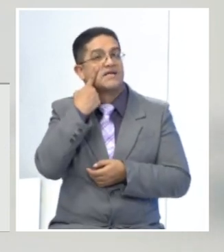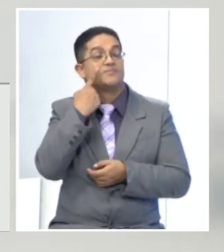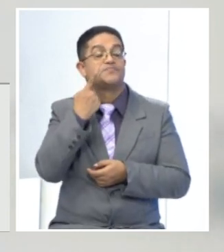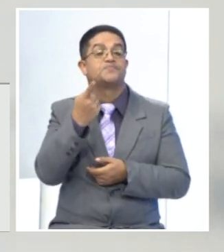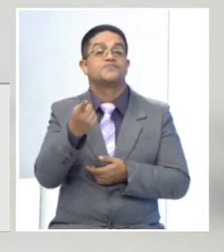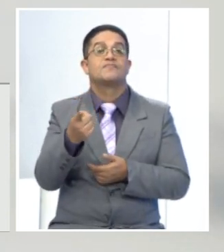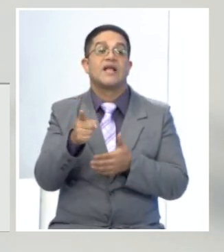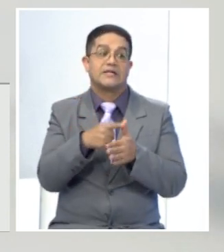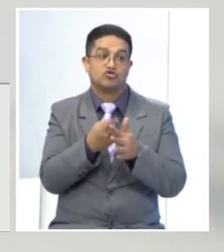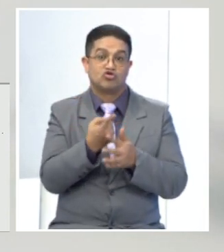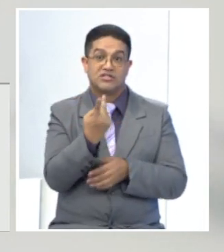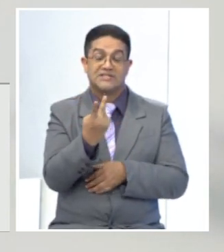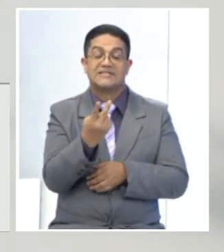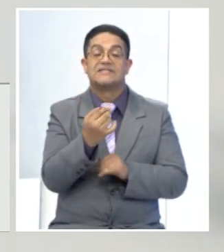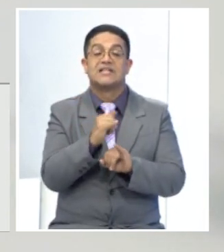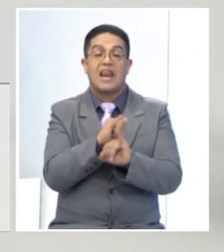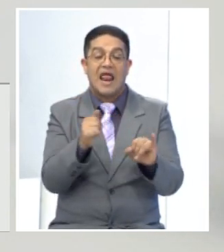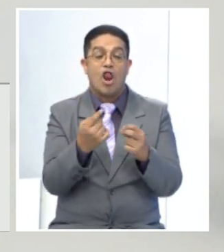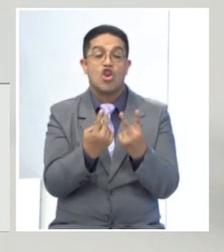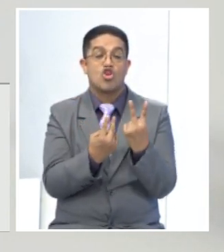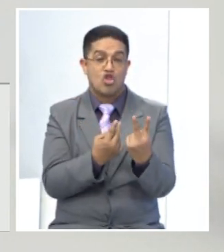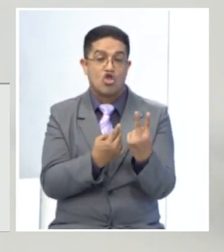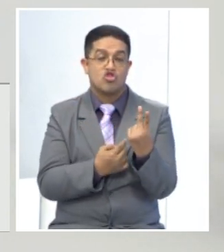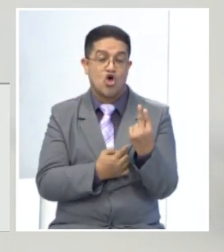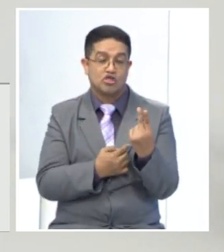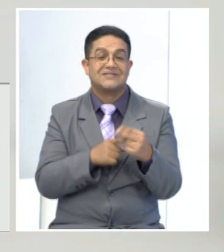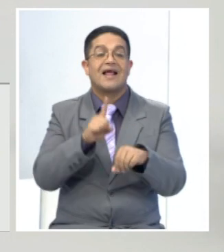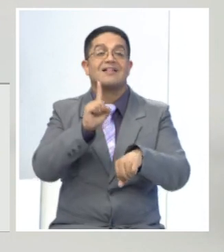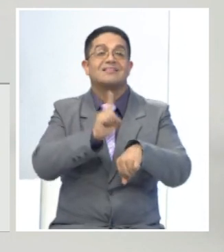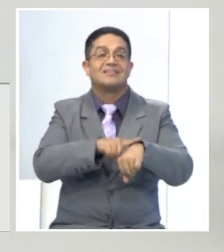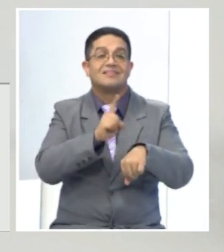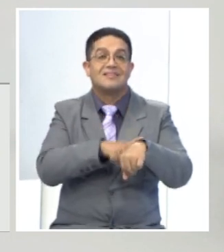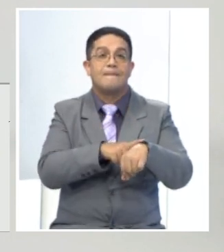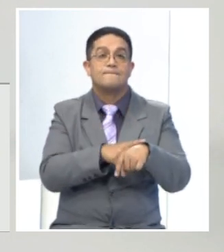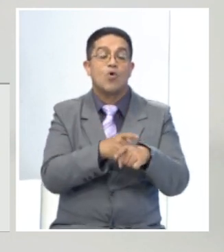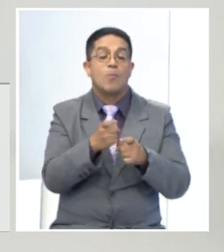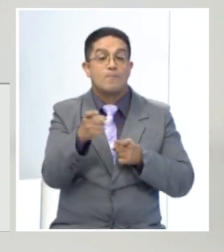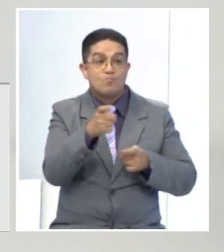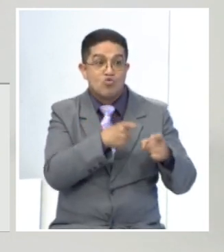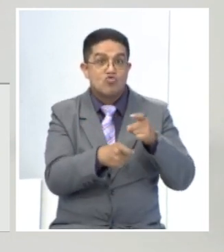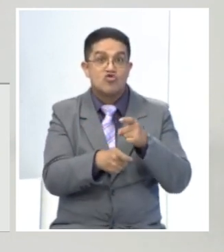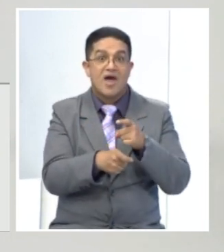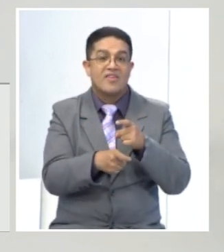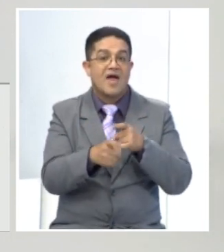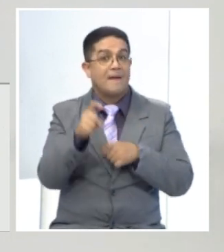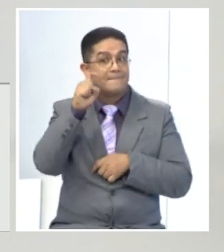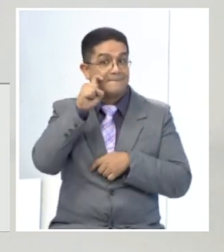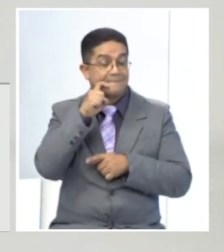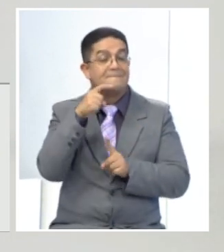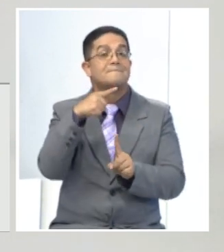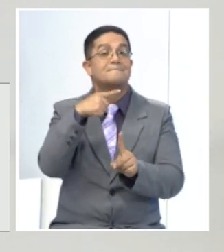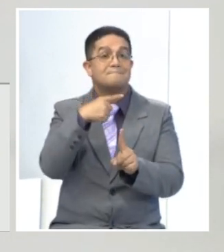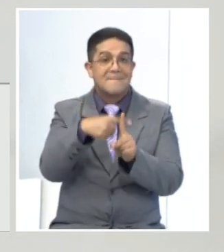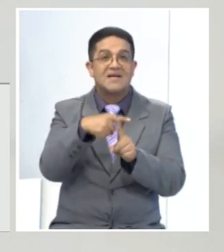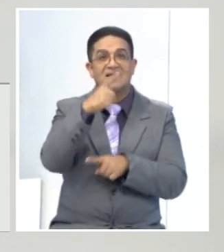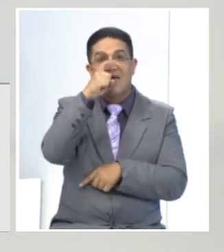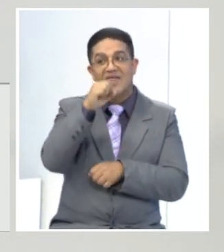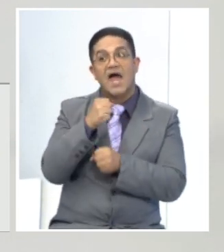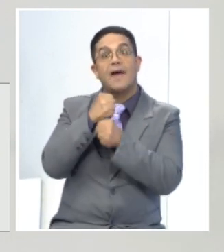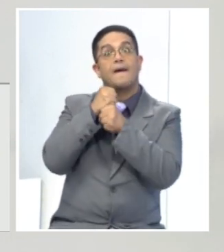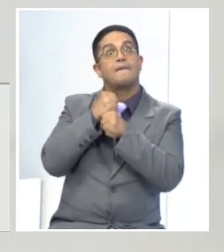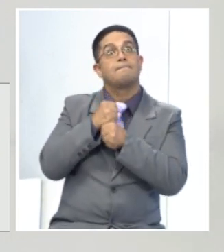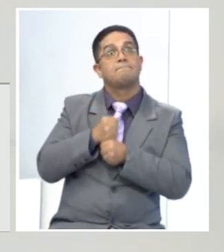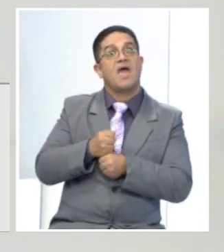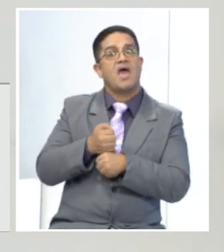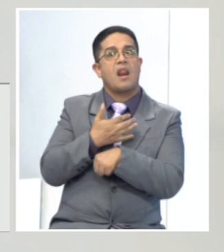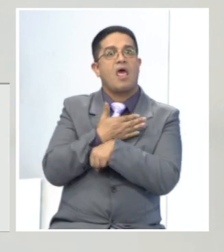la vida en pareja, como te digo, el tiempo de búsqueda de embarazo y la edad, mientras más tiempo ha transcurrido